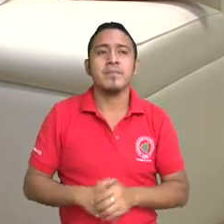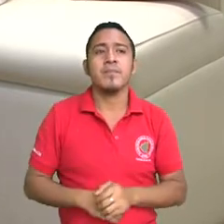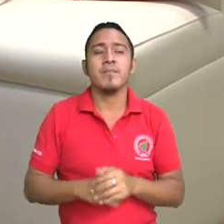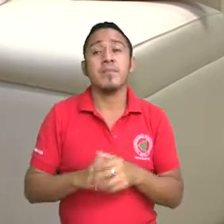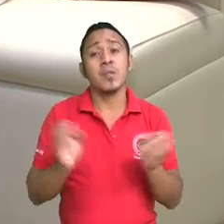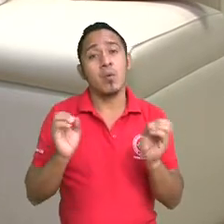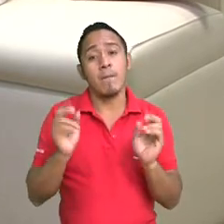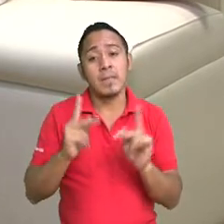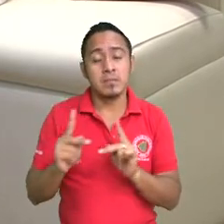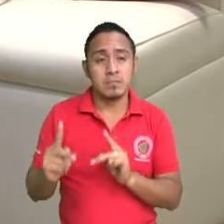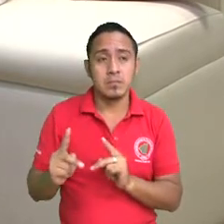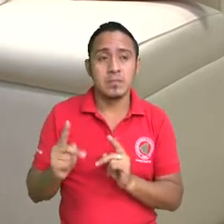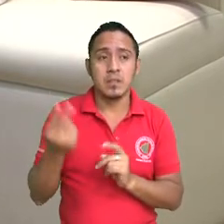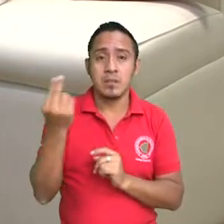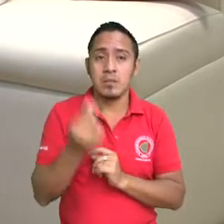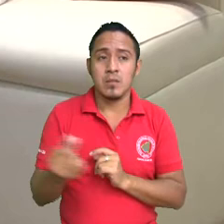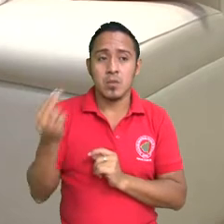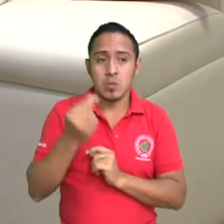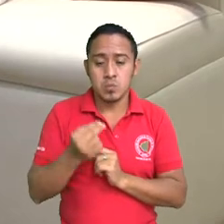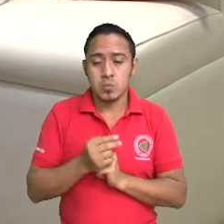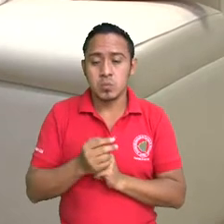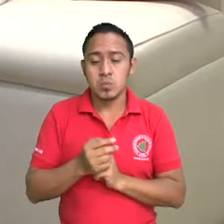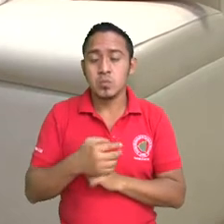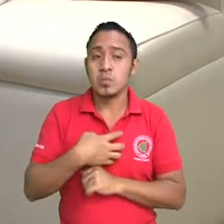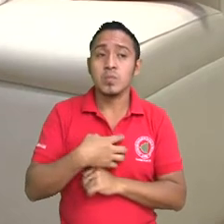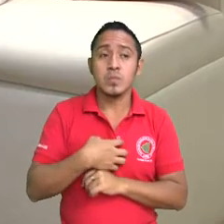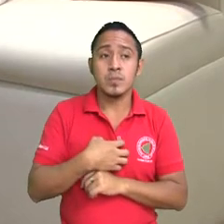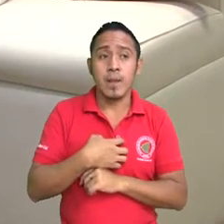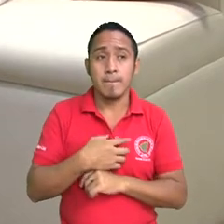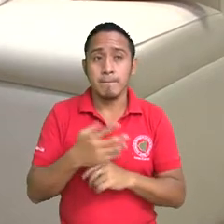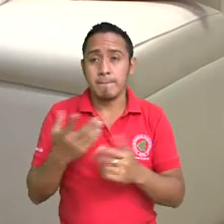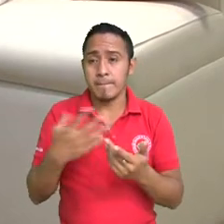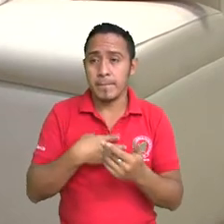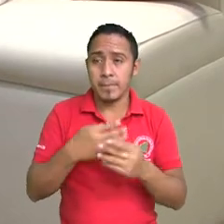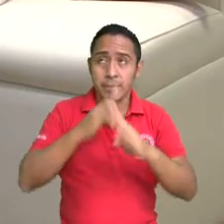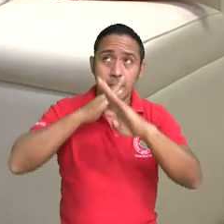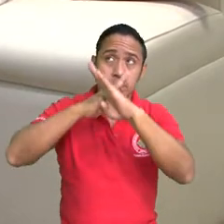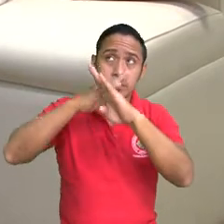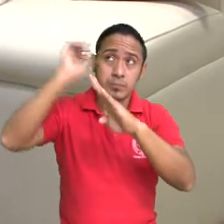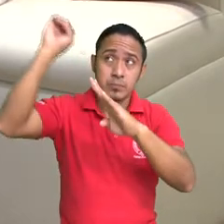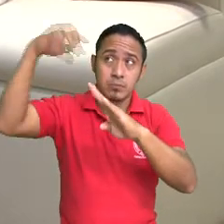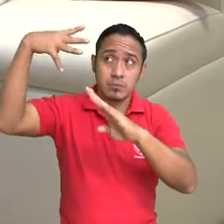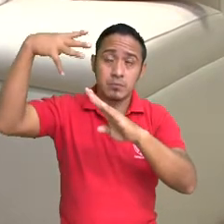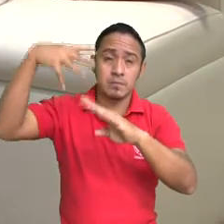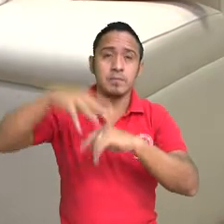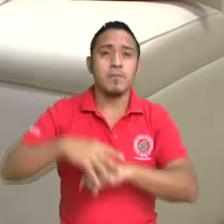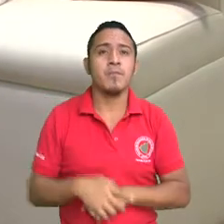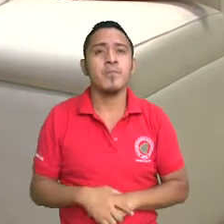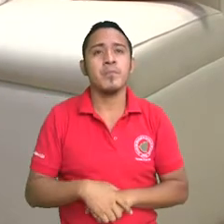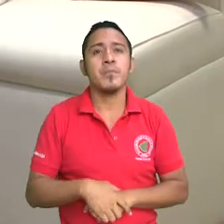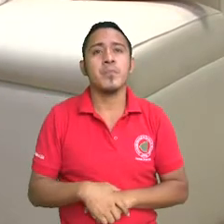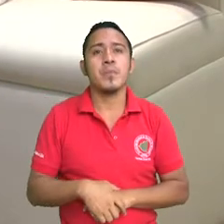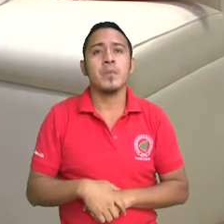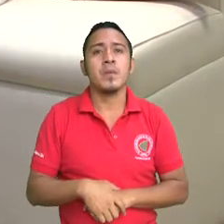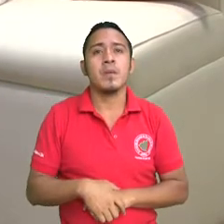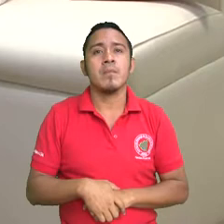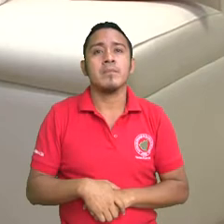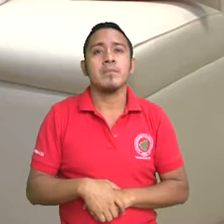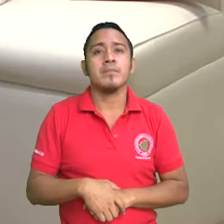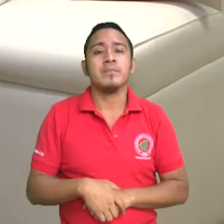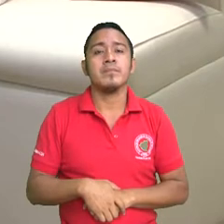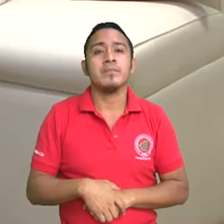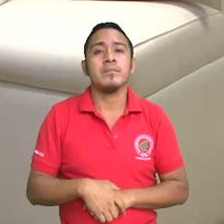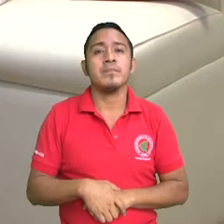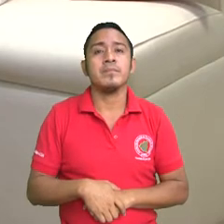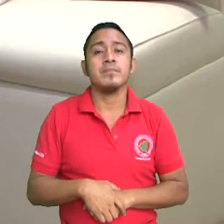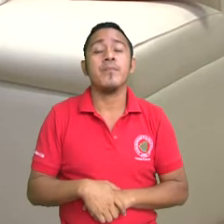O que use también protección para evitar esos rayos de sol. que pueden ser perjudicial. Sí,